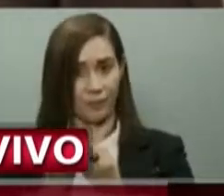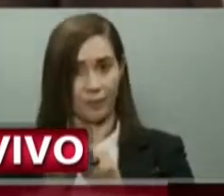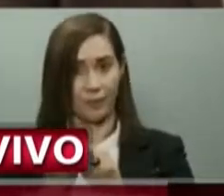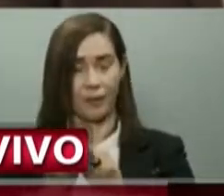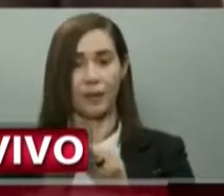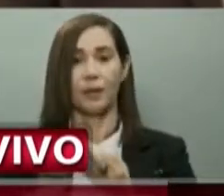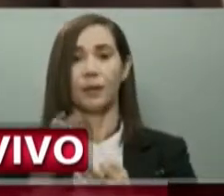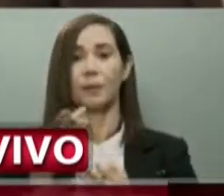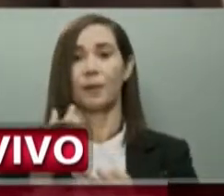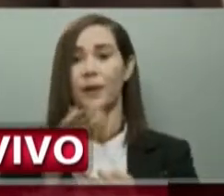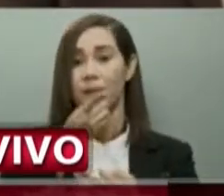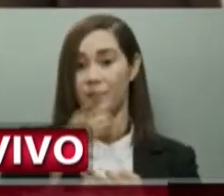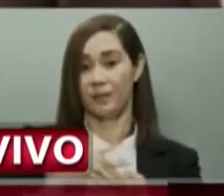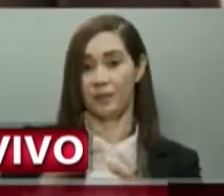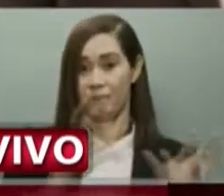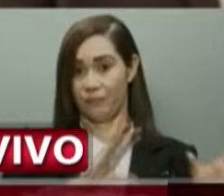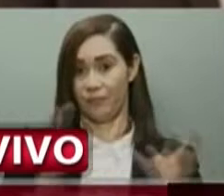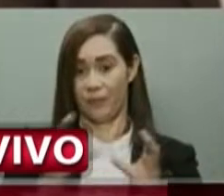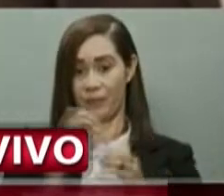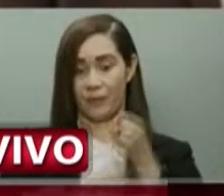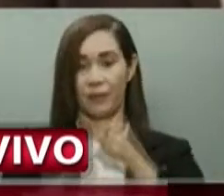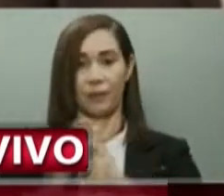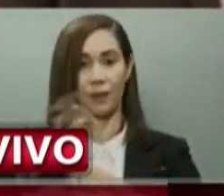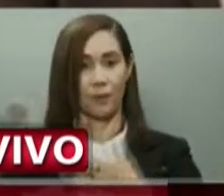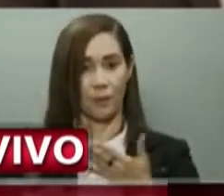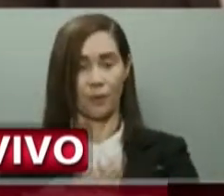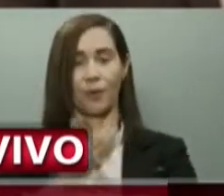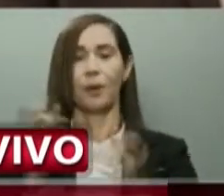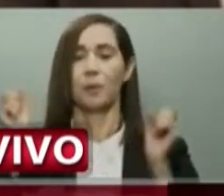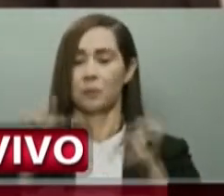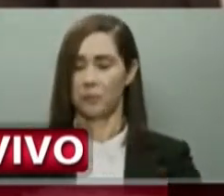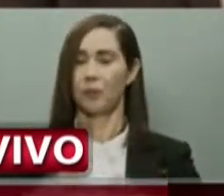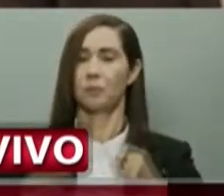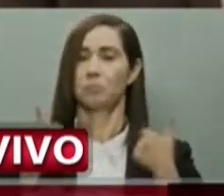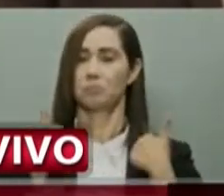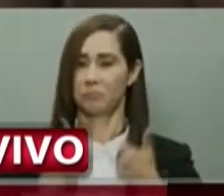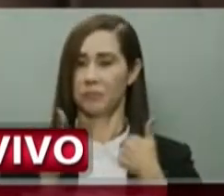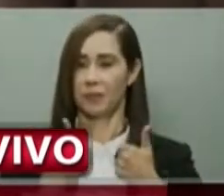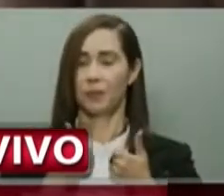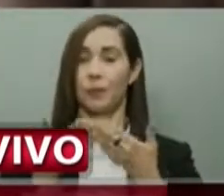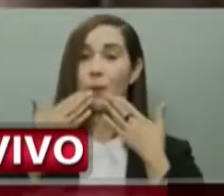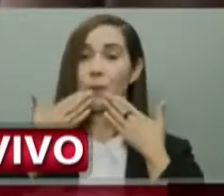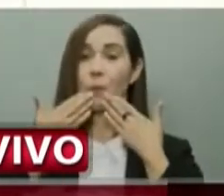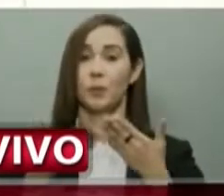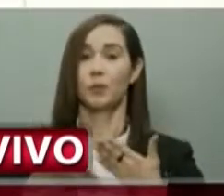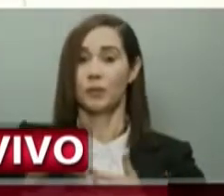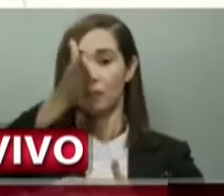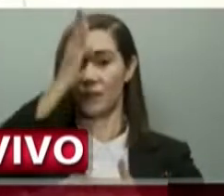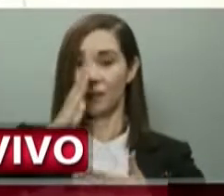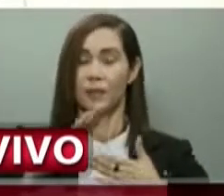para diciembre, Navidad y Año Nuevo está garantizada. Muchas gracias y que Dios lo bendiga.